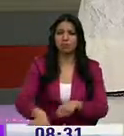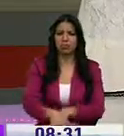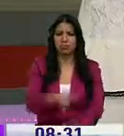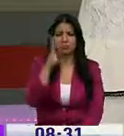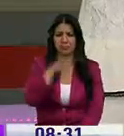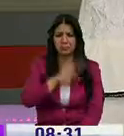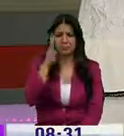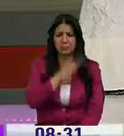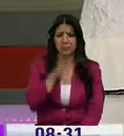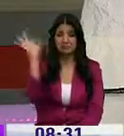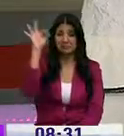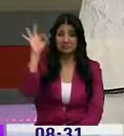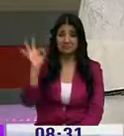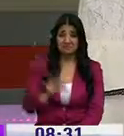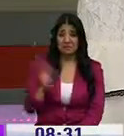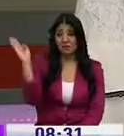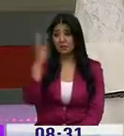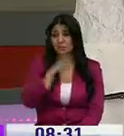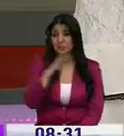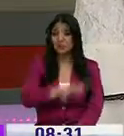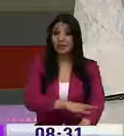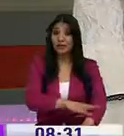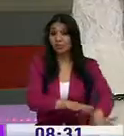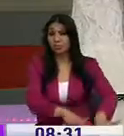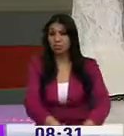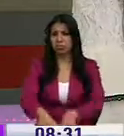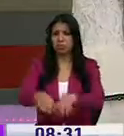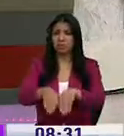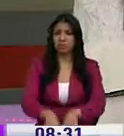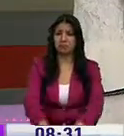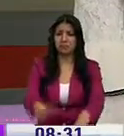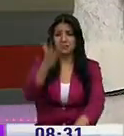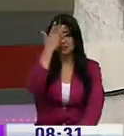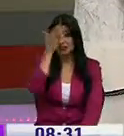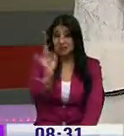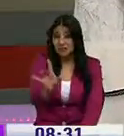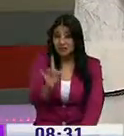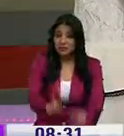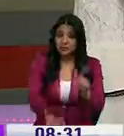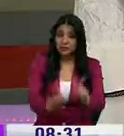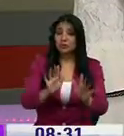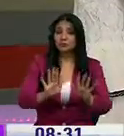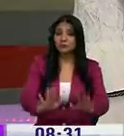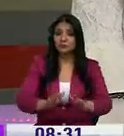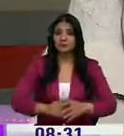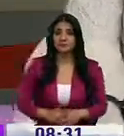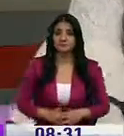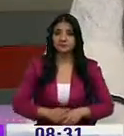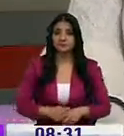Las moscas y un constante olor fétido provocan hasta dolores de cabeza en los habitantes del sector.